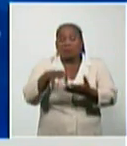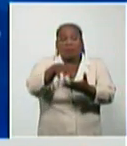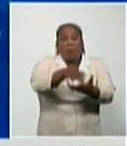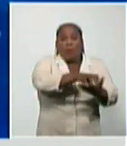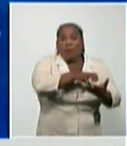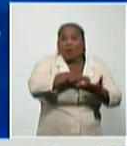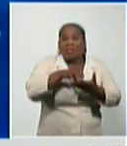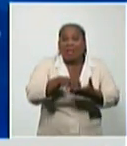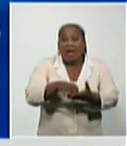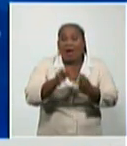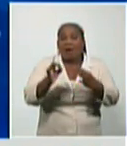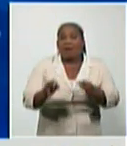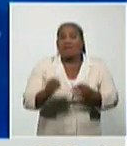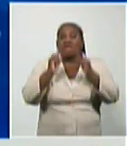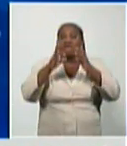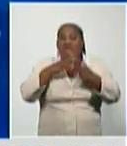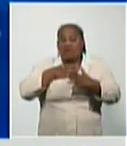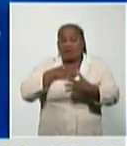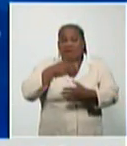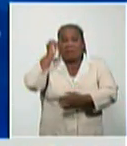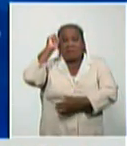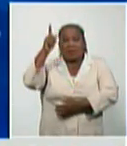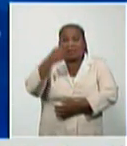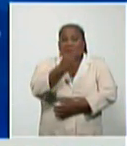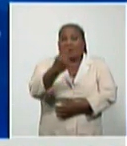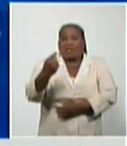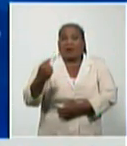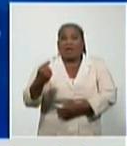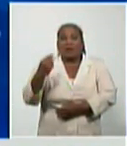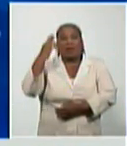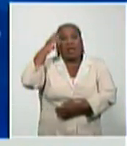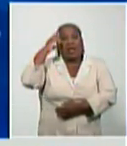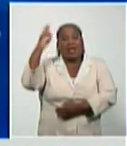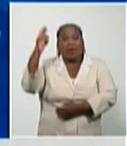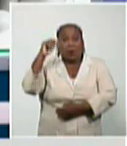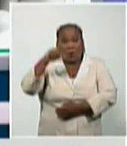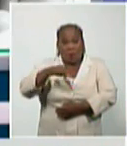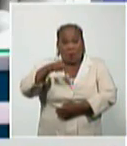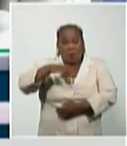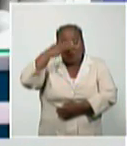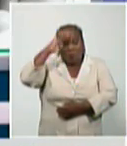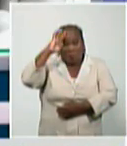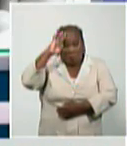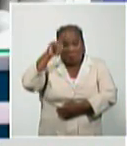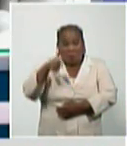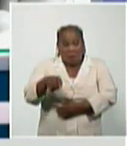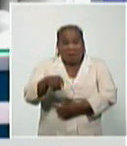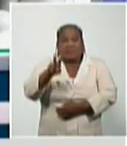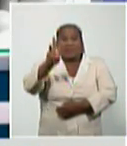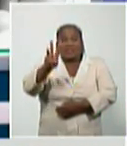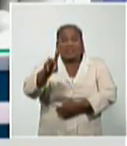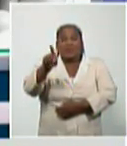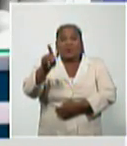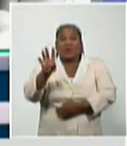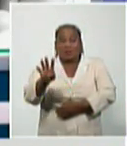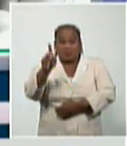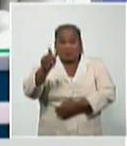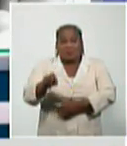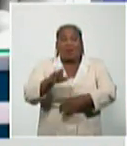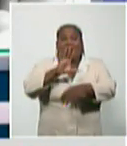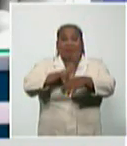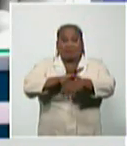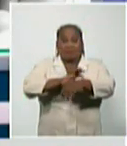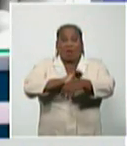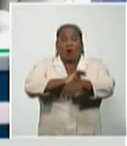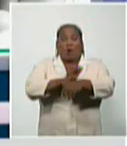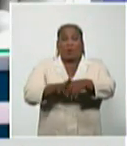Les recordamos, por supuesto, a los televidentes que hoy la nación registró 314 casos positivos con la COVID-19.